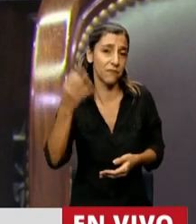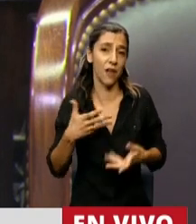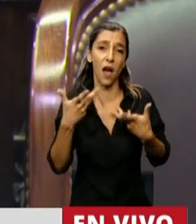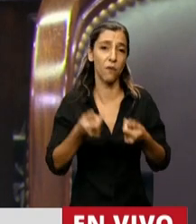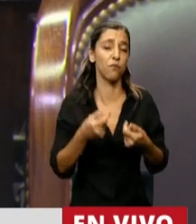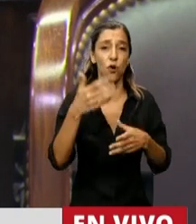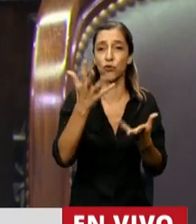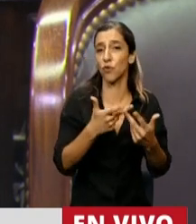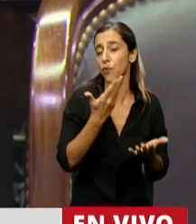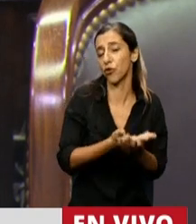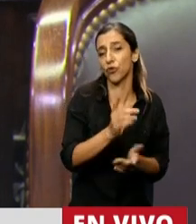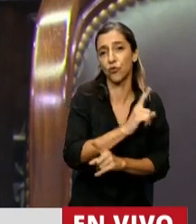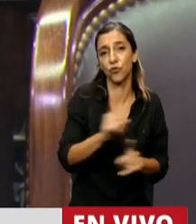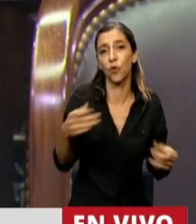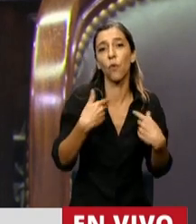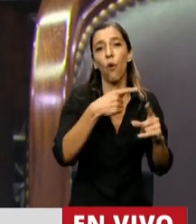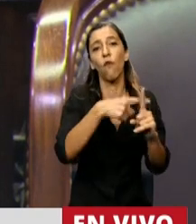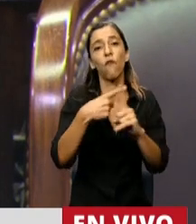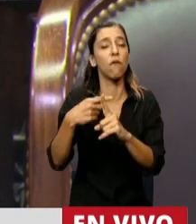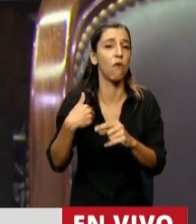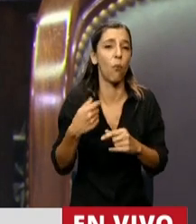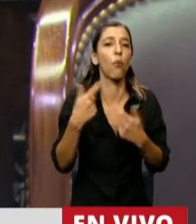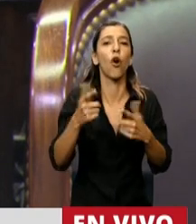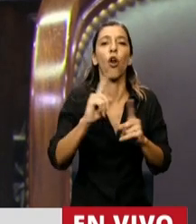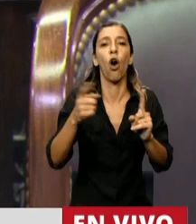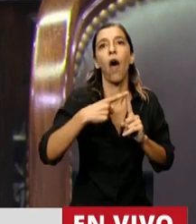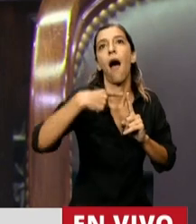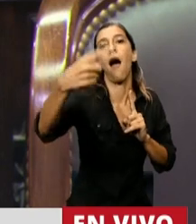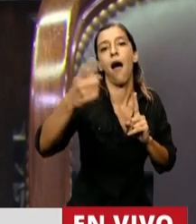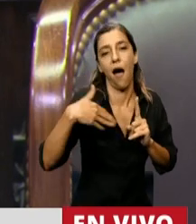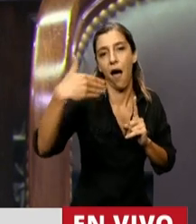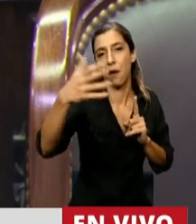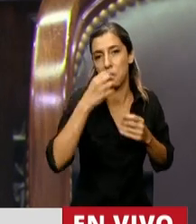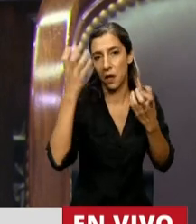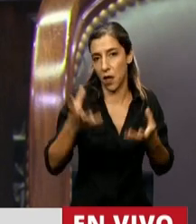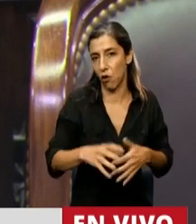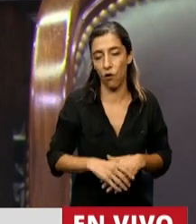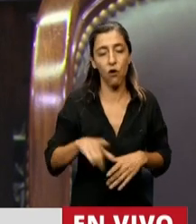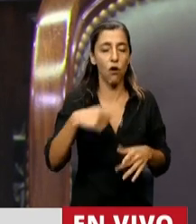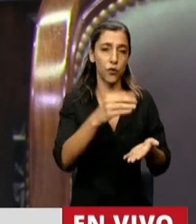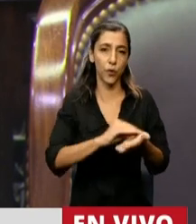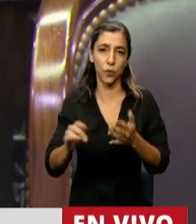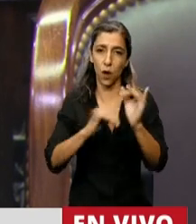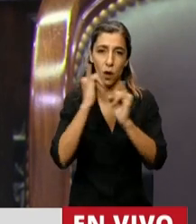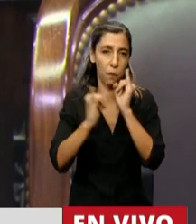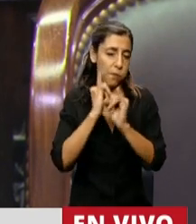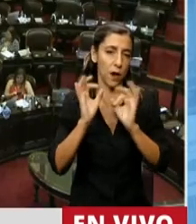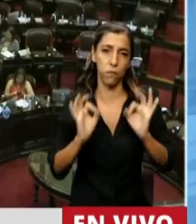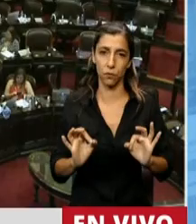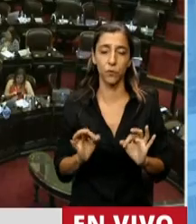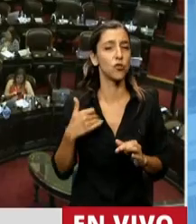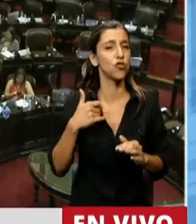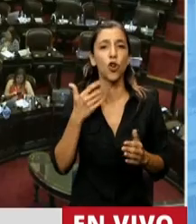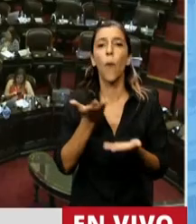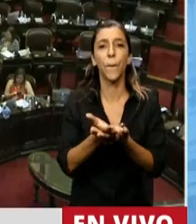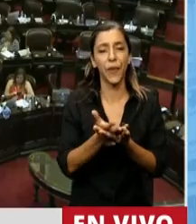ley porque la fórmula no aporta previsibilidad, como lo han dicho otros diputados, tengo poco tiempo, voy a pedir